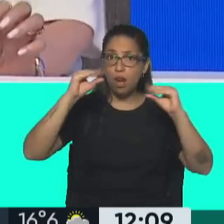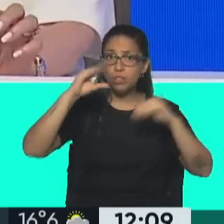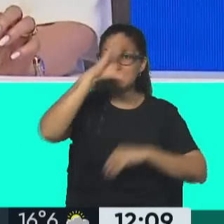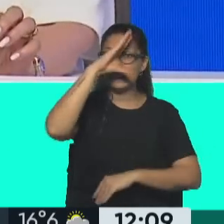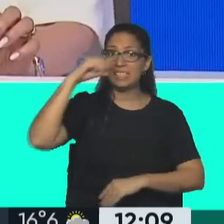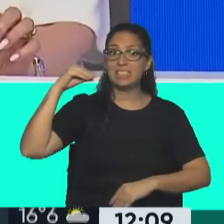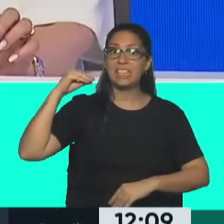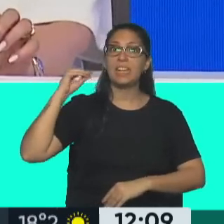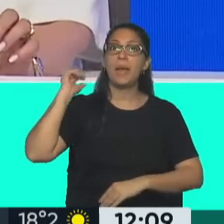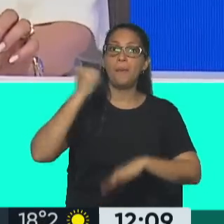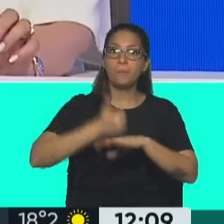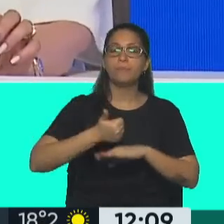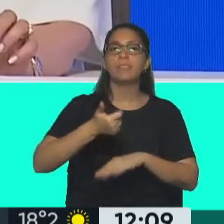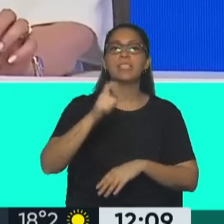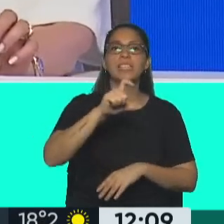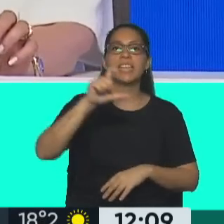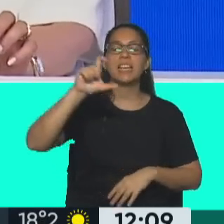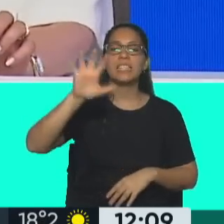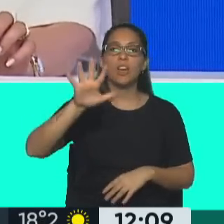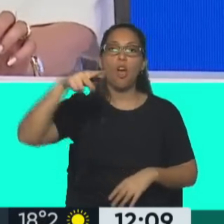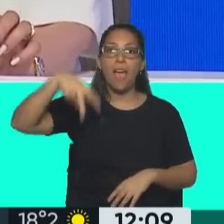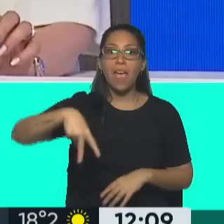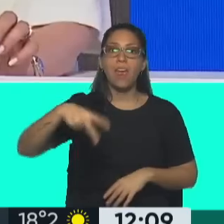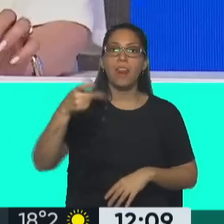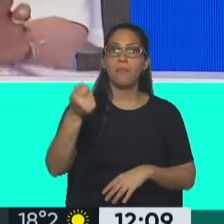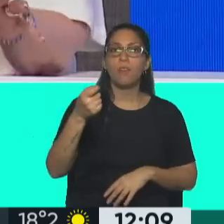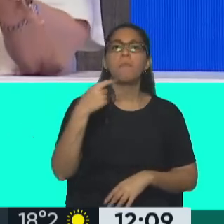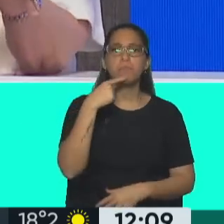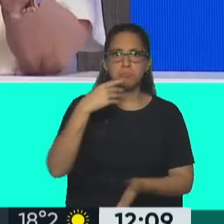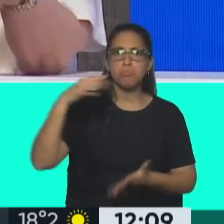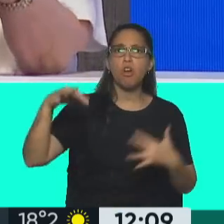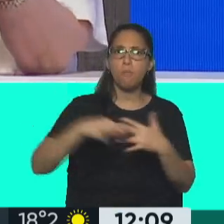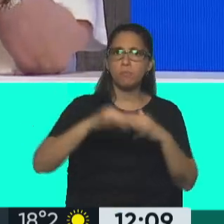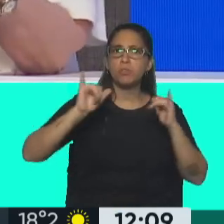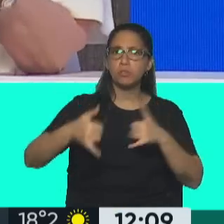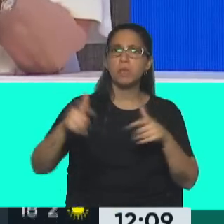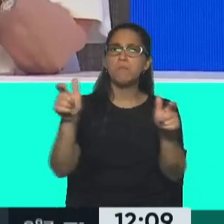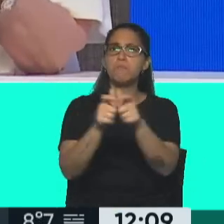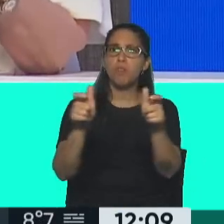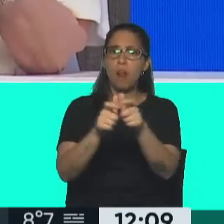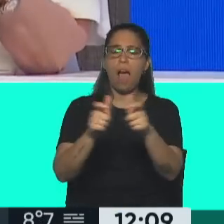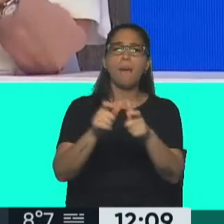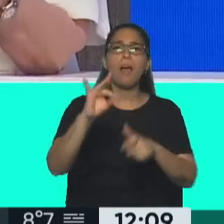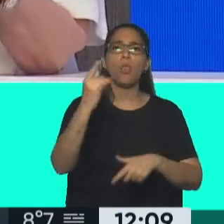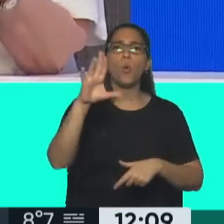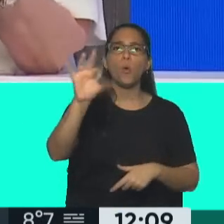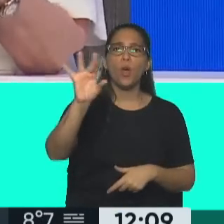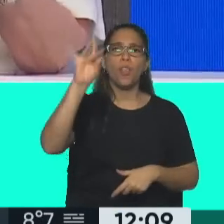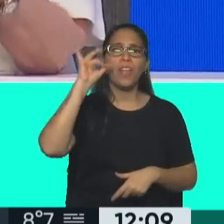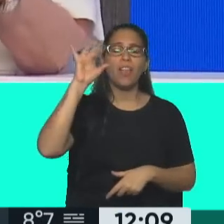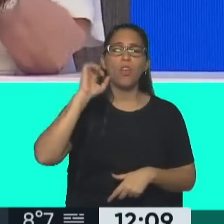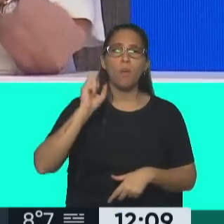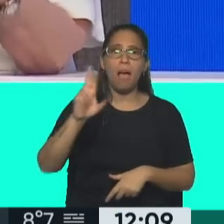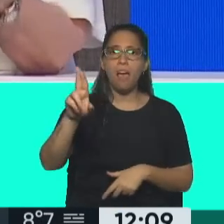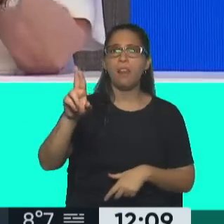va a estar en C5N. Se comprometió a otorgar una entrevista en el programa Duro de Domar. Un nombre,